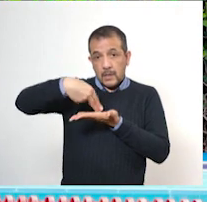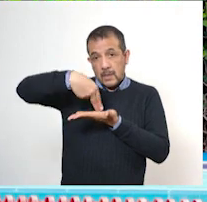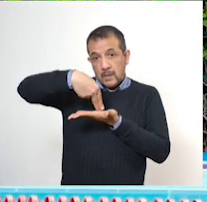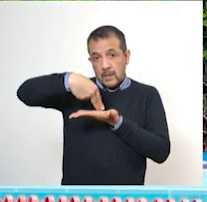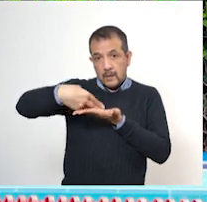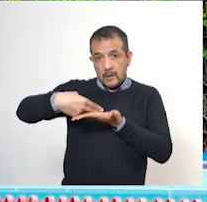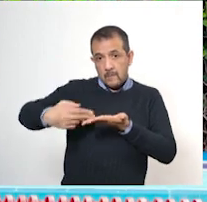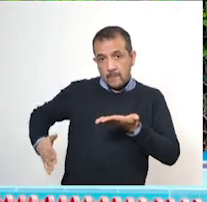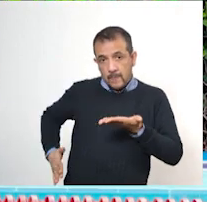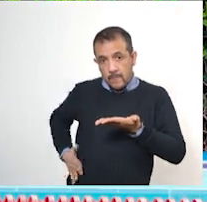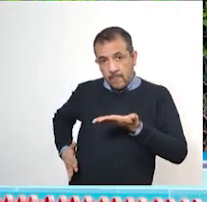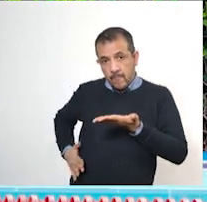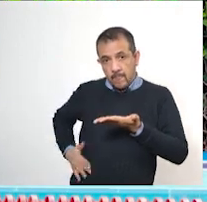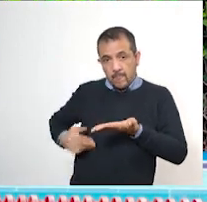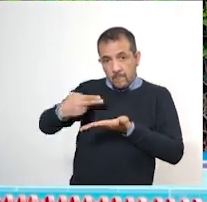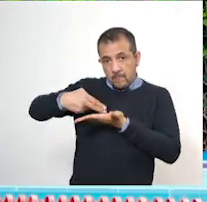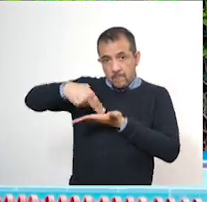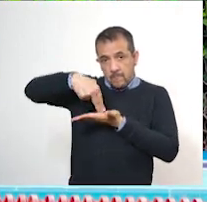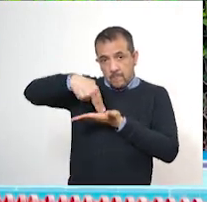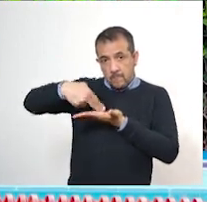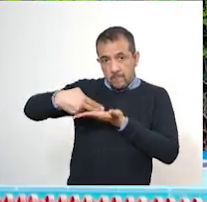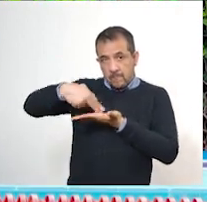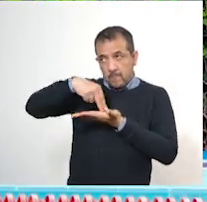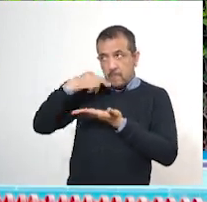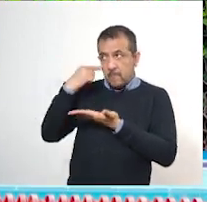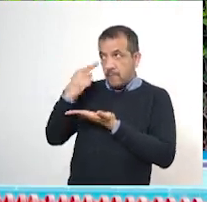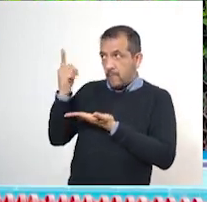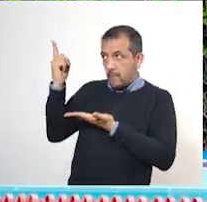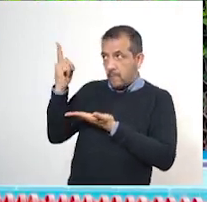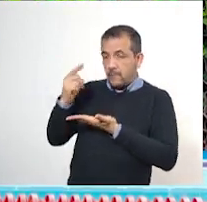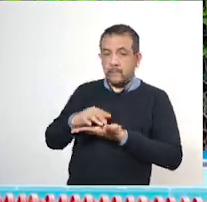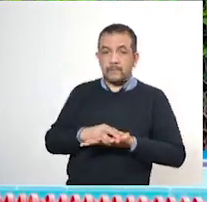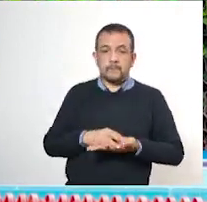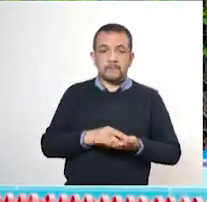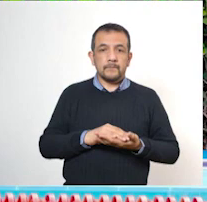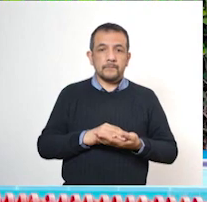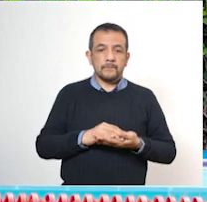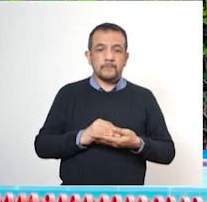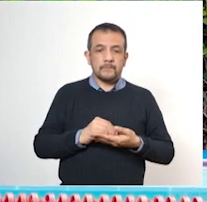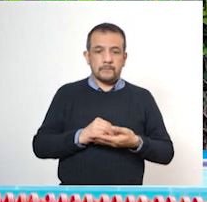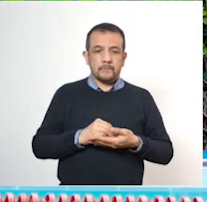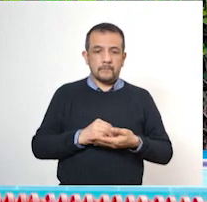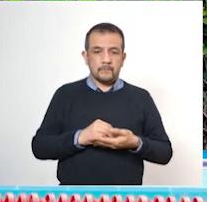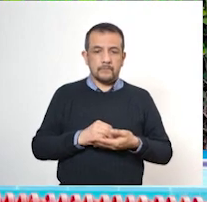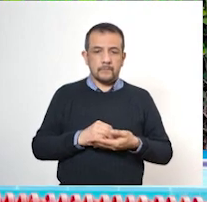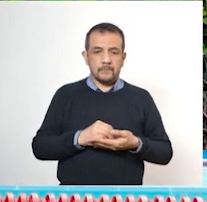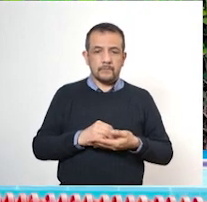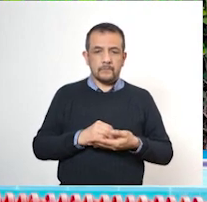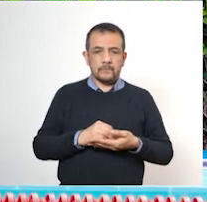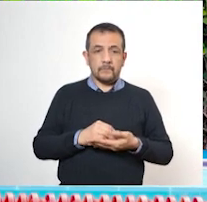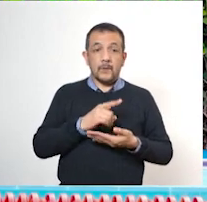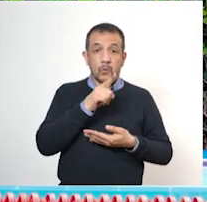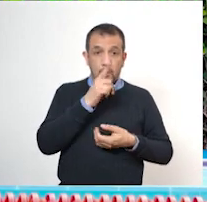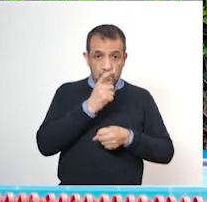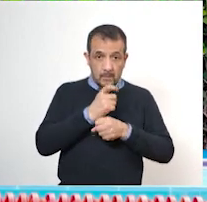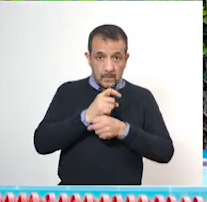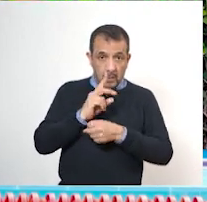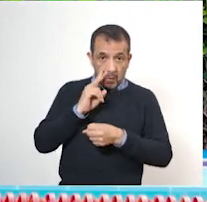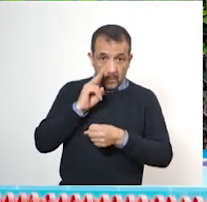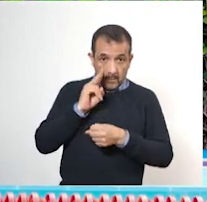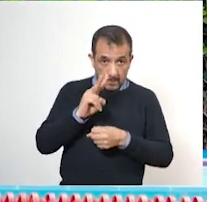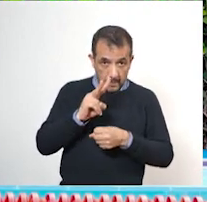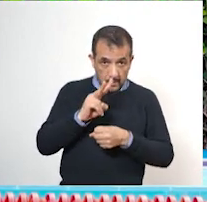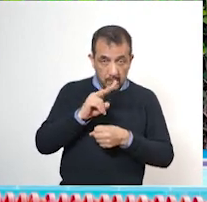a ser una elevación de cadera y al momento que elevemos vamos a levantar la mano. ¿Listo? Te enseño cómo y ahorita lo ejecutas